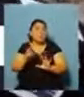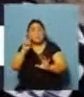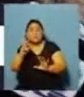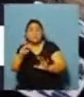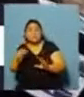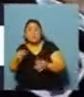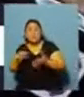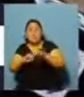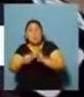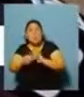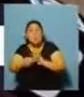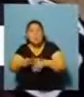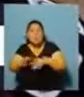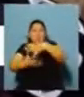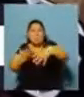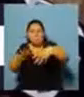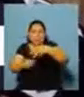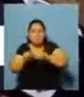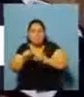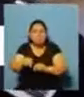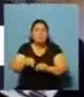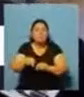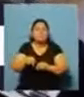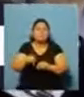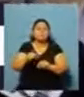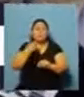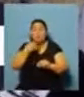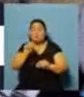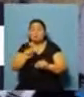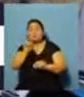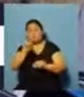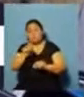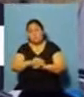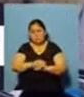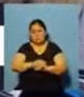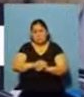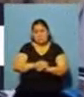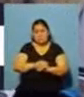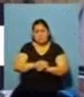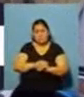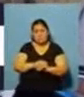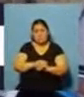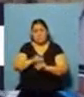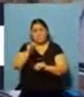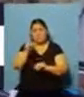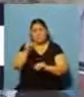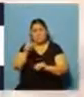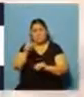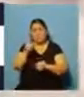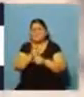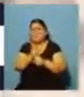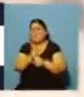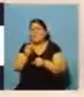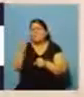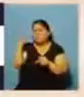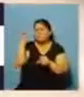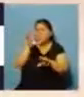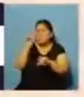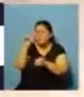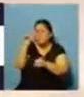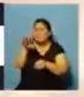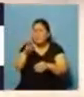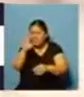conflicto, justamente un menor de edad habría resultado con una lesión en principio, un impacto de una piedra en el rostro. Bueno, a